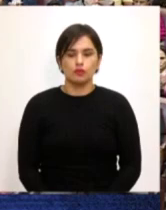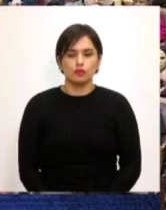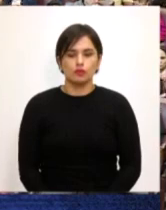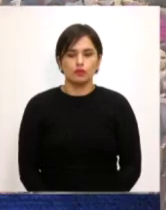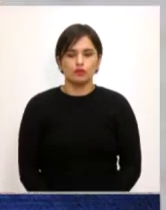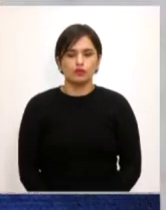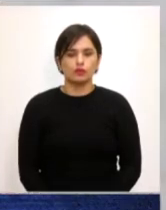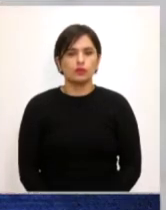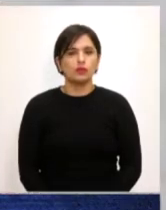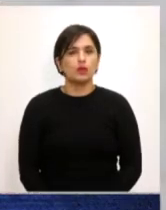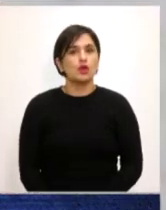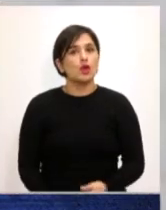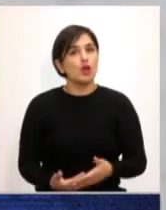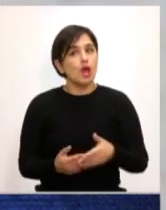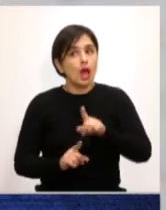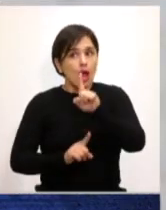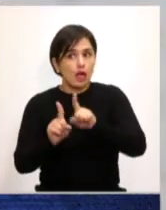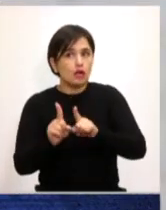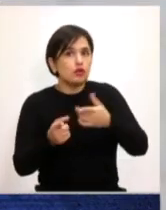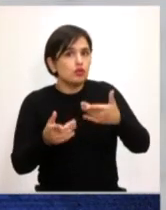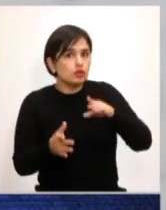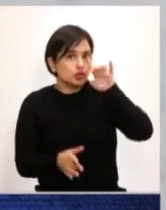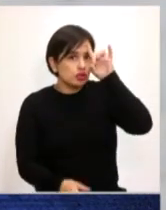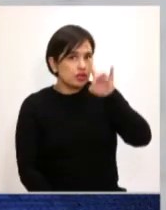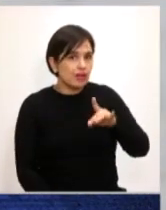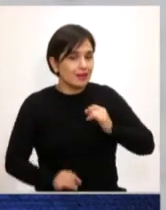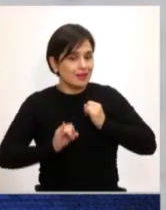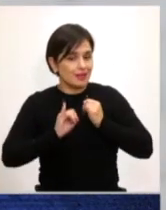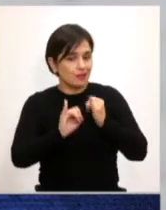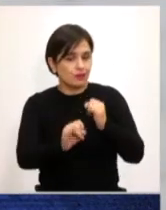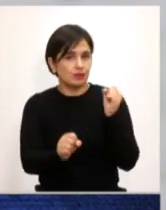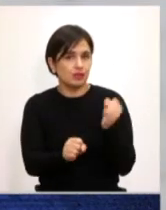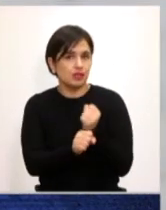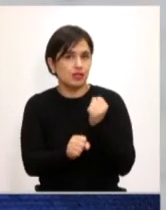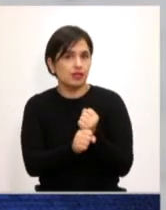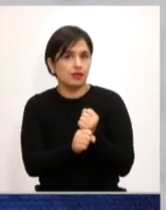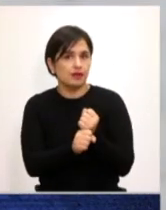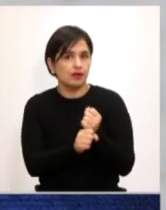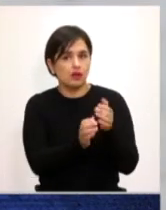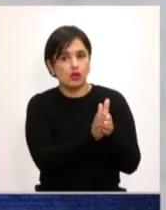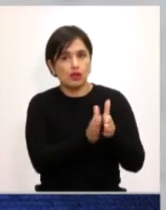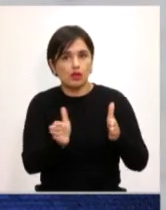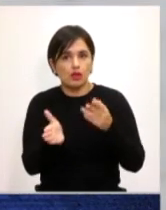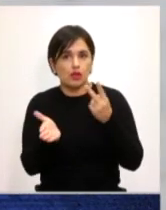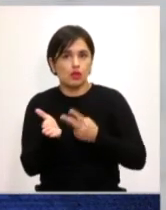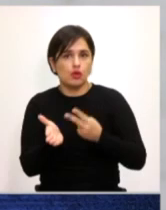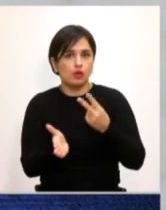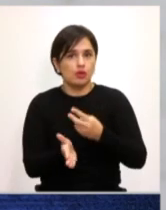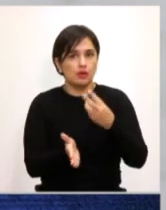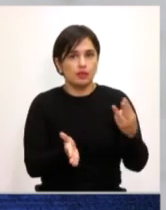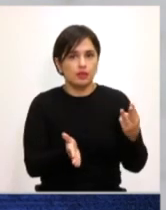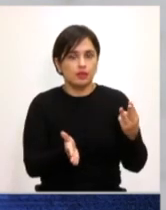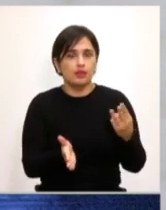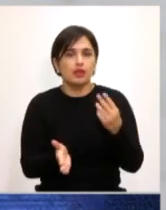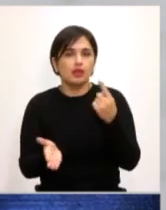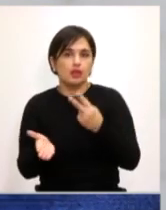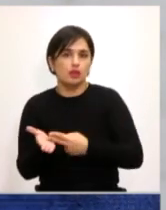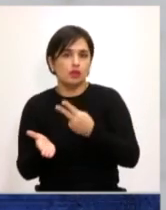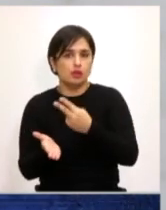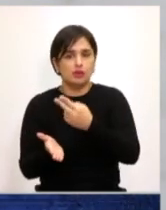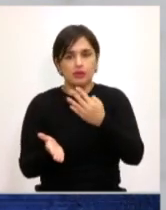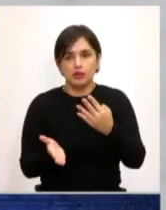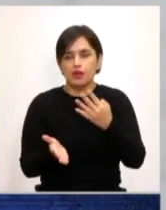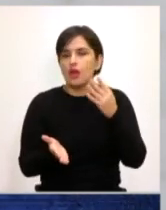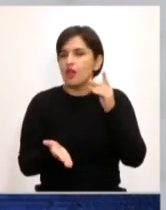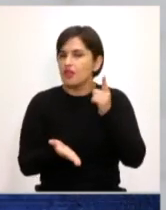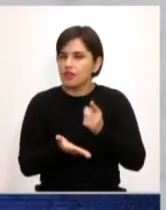Como muchos podrán intuir, rendir cuenta del trabajo legislativo del periodo 2023-2024 debe